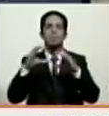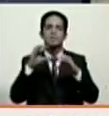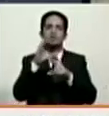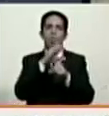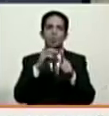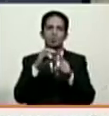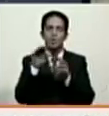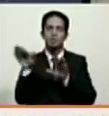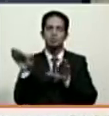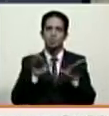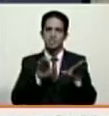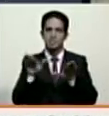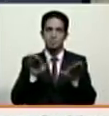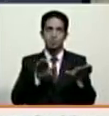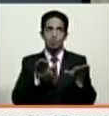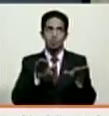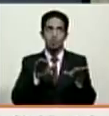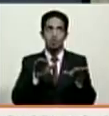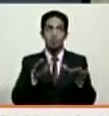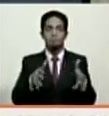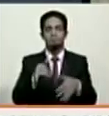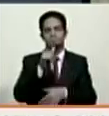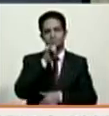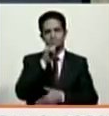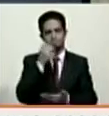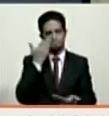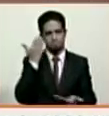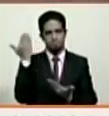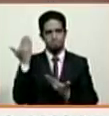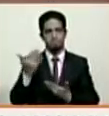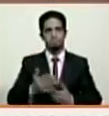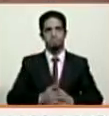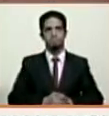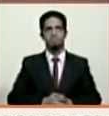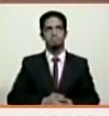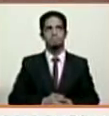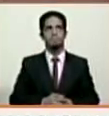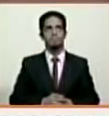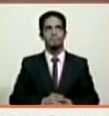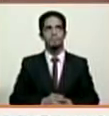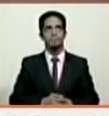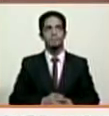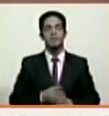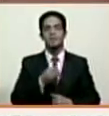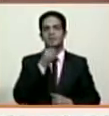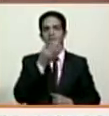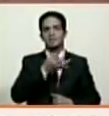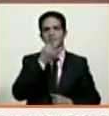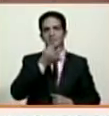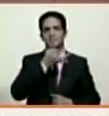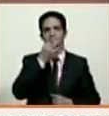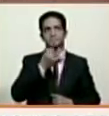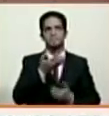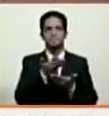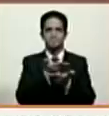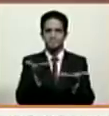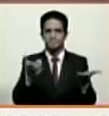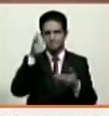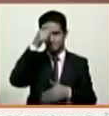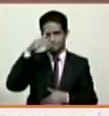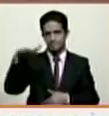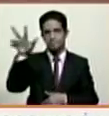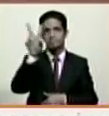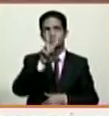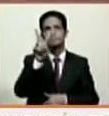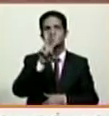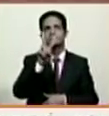y Turismo, Jorge Rodríguez, ofrece importantes declaraciones. Muy buenas tardes al pueblo